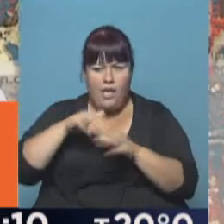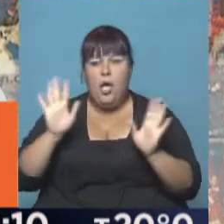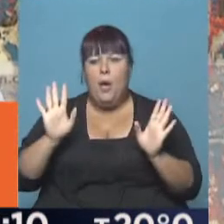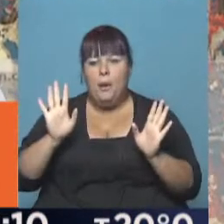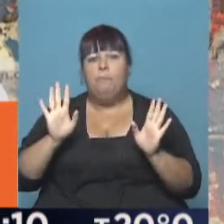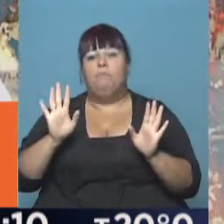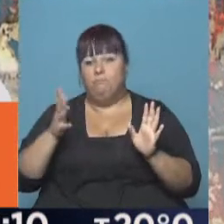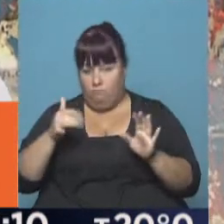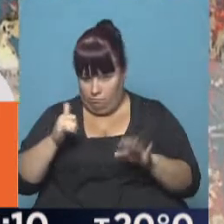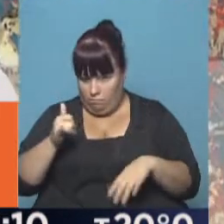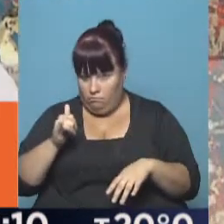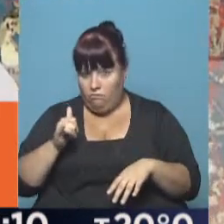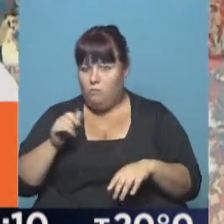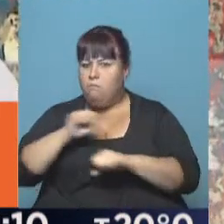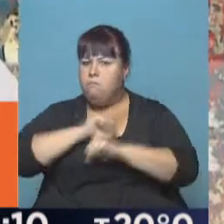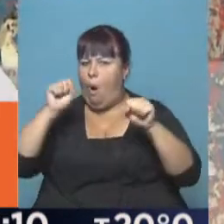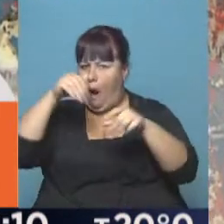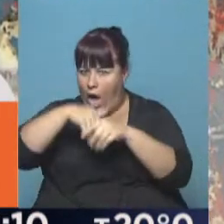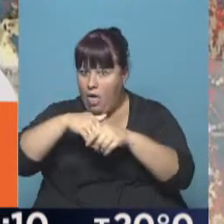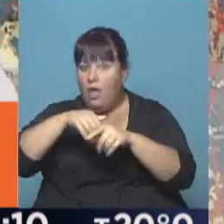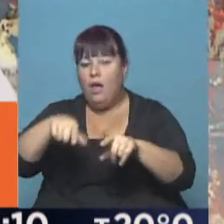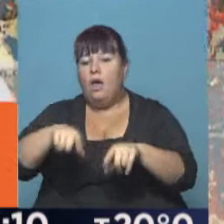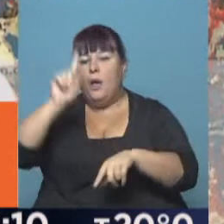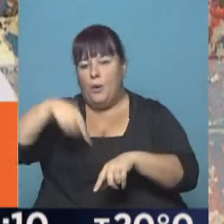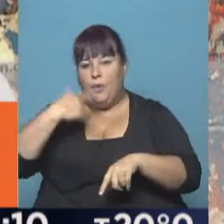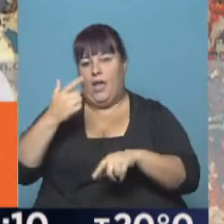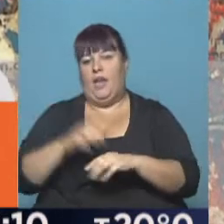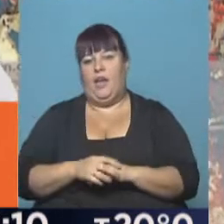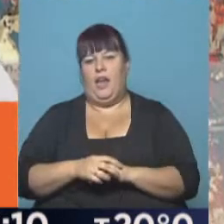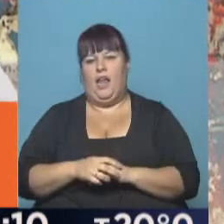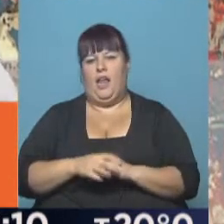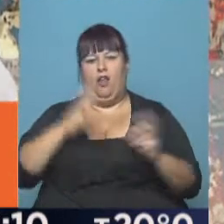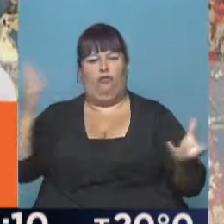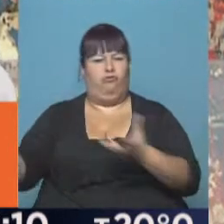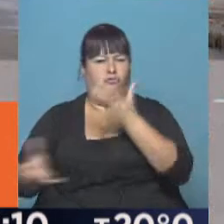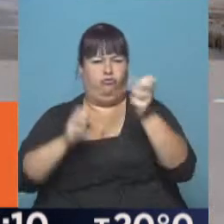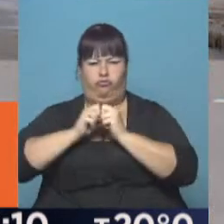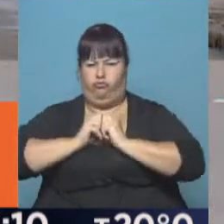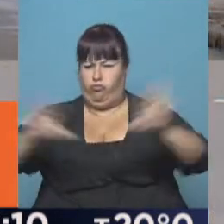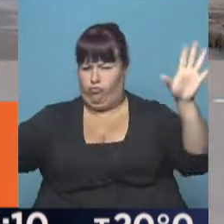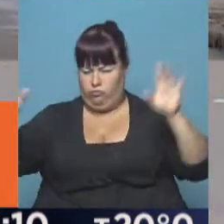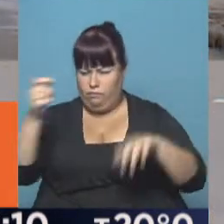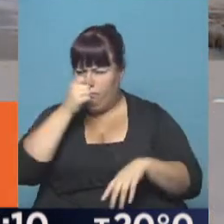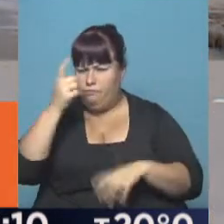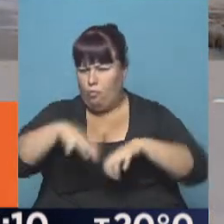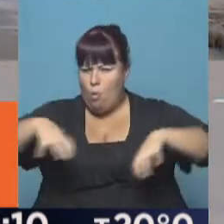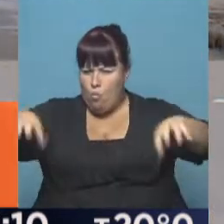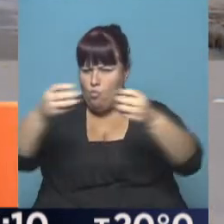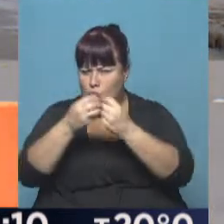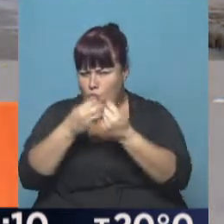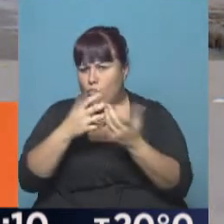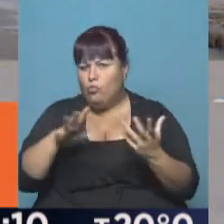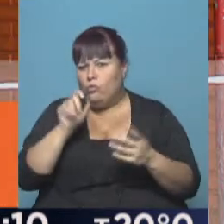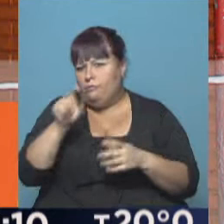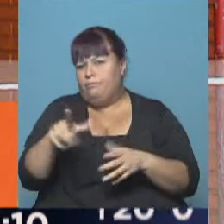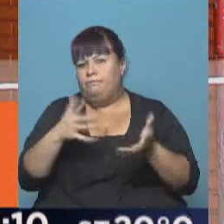juego, sí, hubo una explosión y de ahí el juego muy rápido se expandió. Un montón ahí de locales. Sí, son